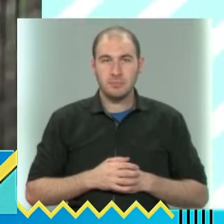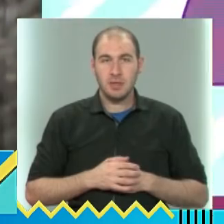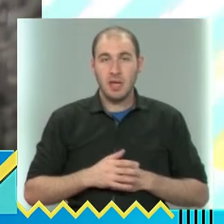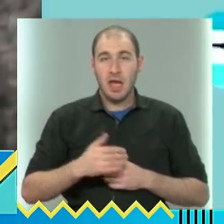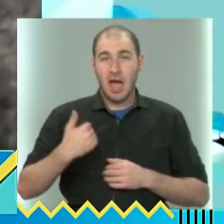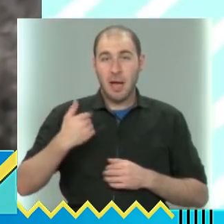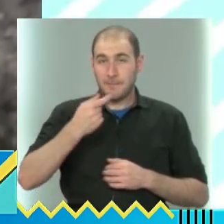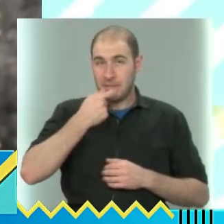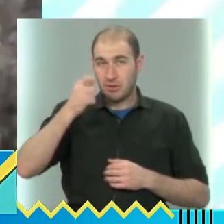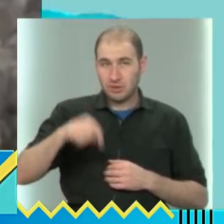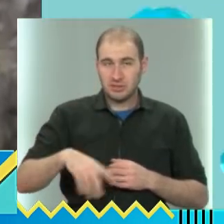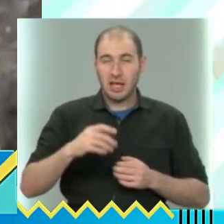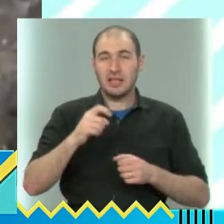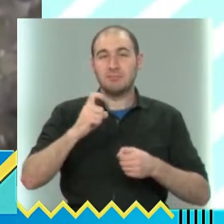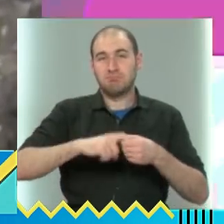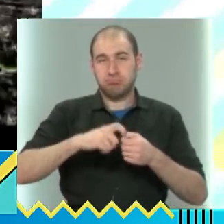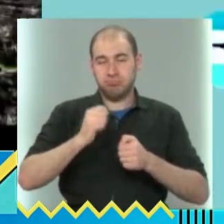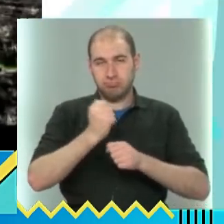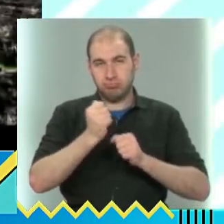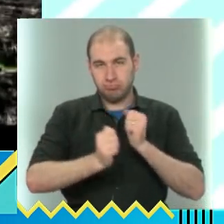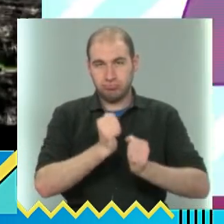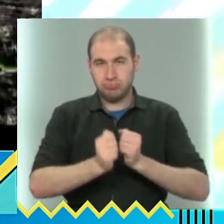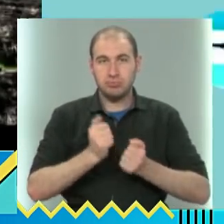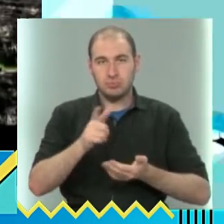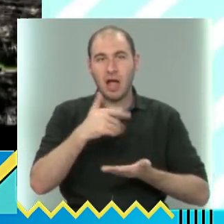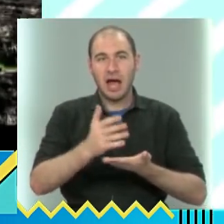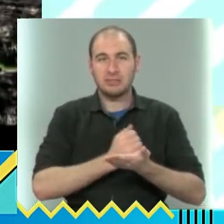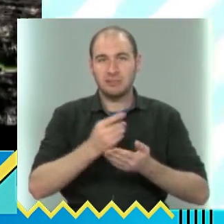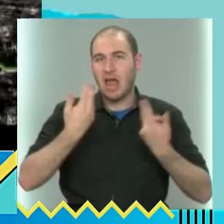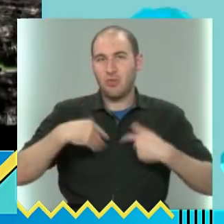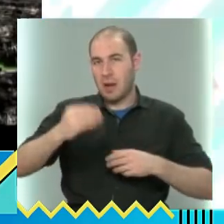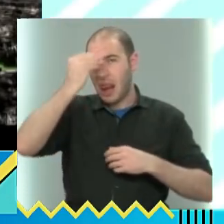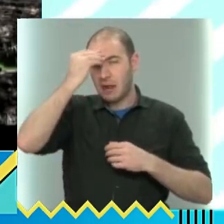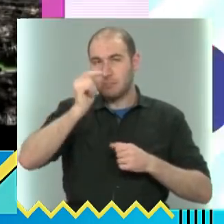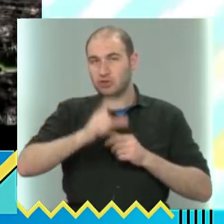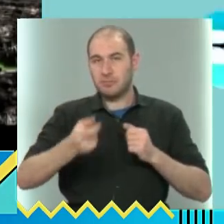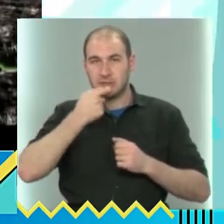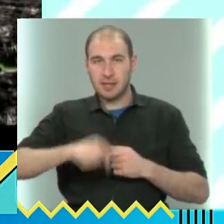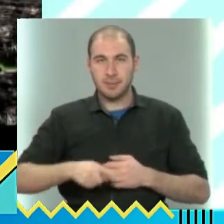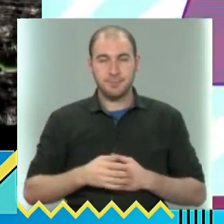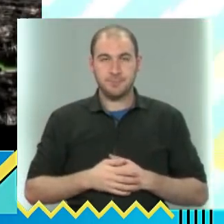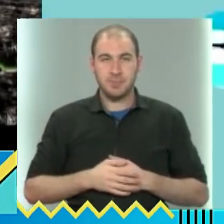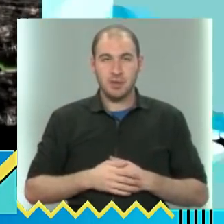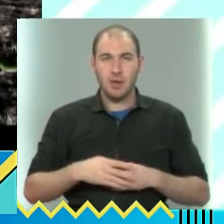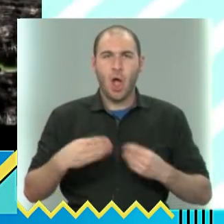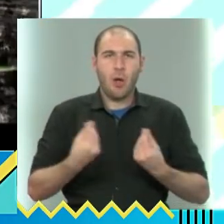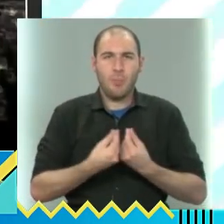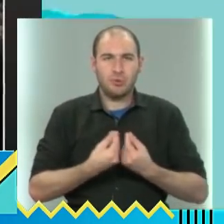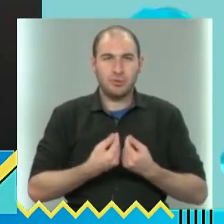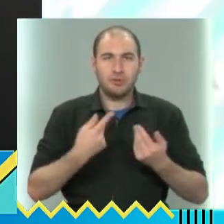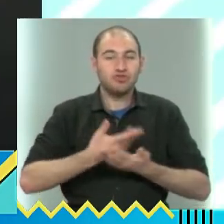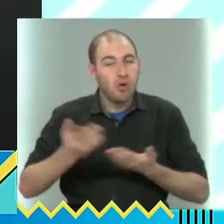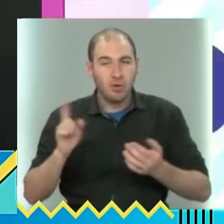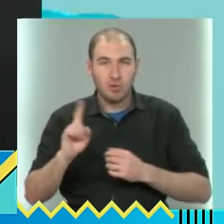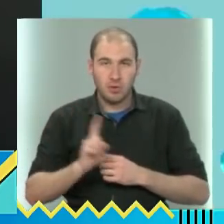nuestra provincia, la actividad petrolera está comúnmente aceptada, naturalizada por parte de los mendocinos, en su mayor parte, pero no